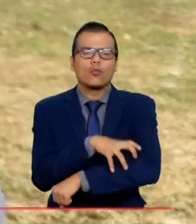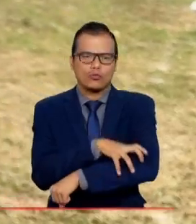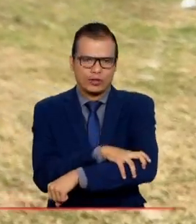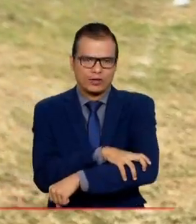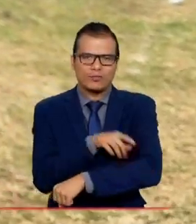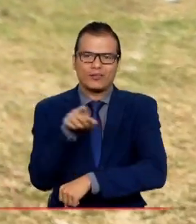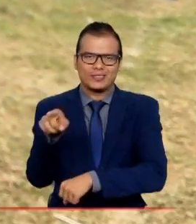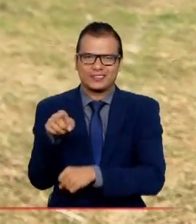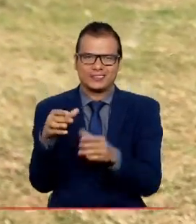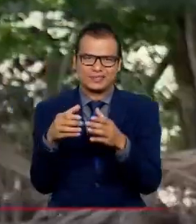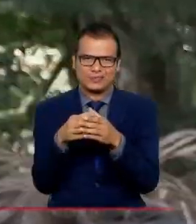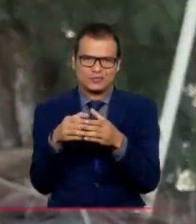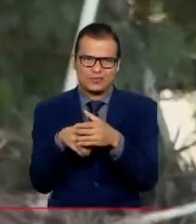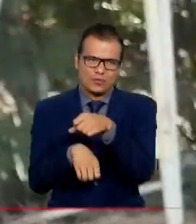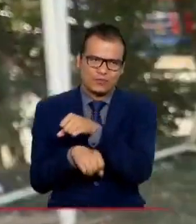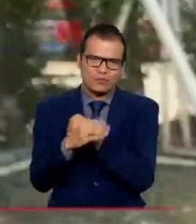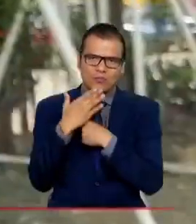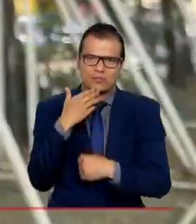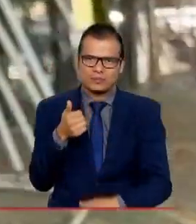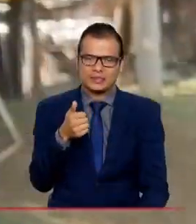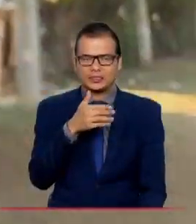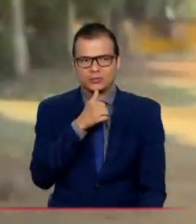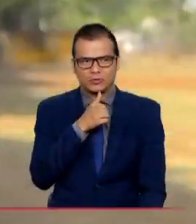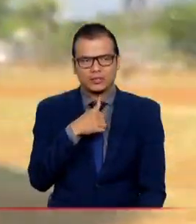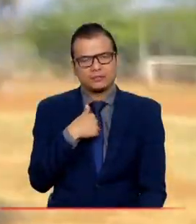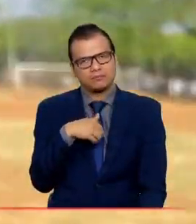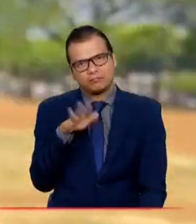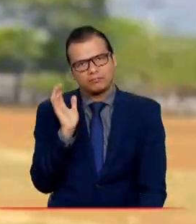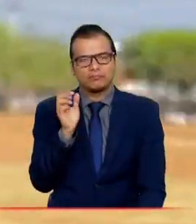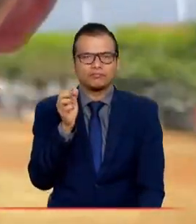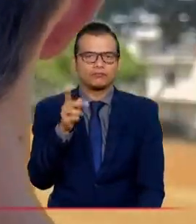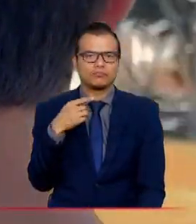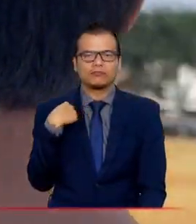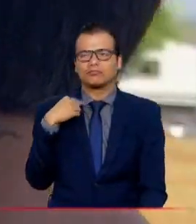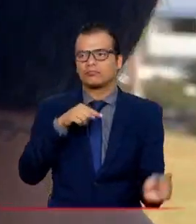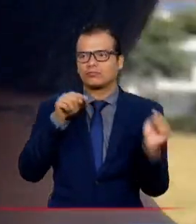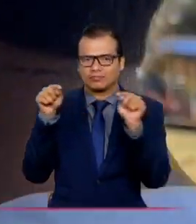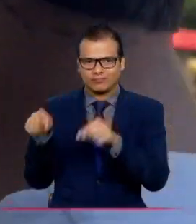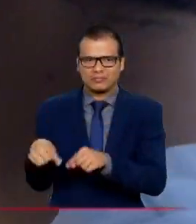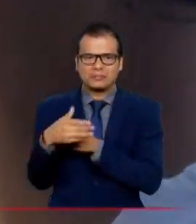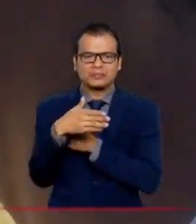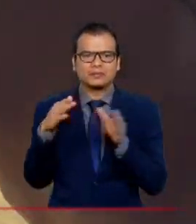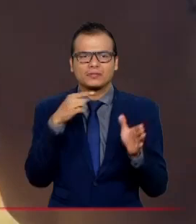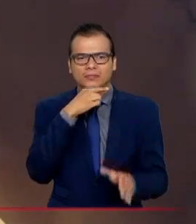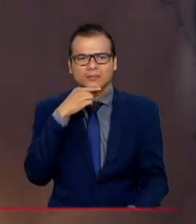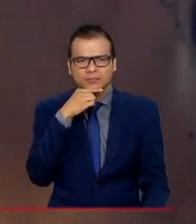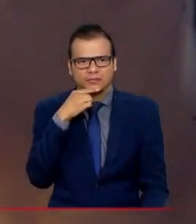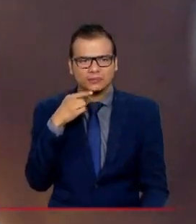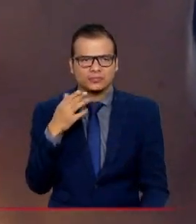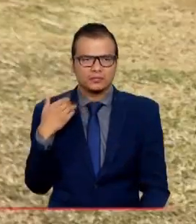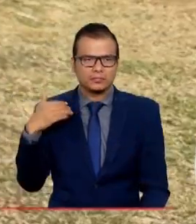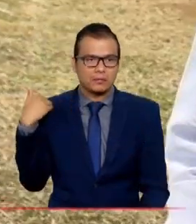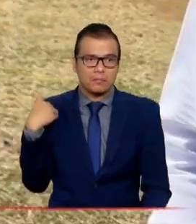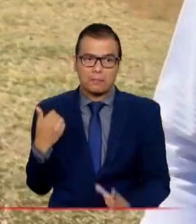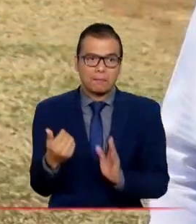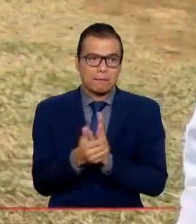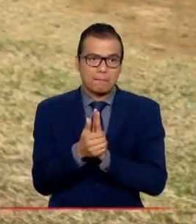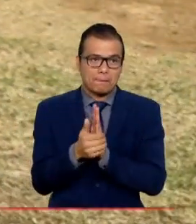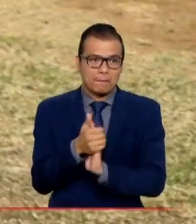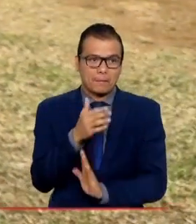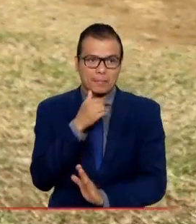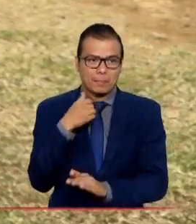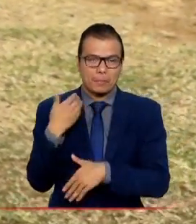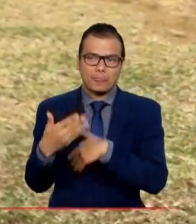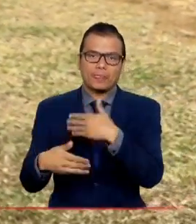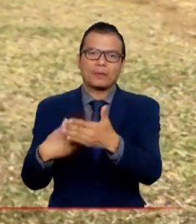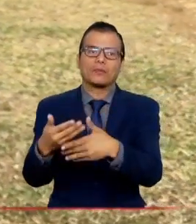equipo pues. Y ya gracias a Dios nos vinimos acá y acá empecé. Al principio yo no jugaba nada, ¿no? Y no me